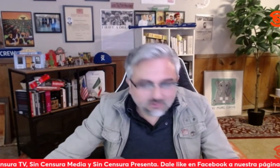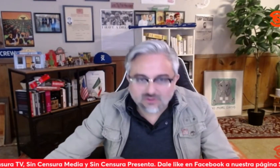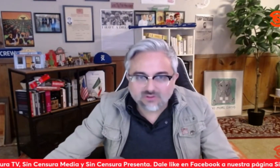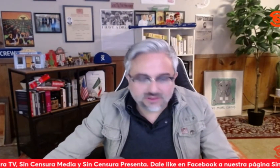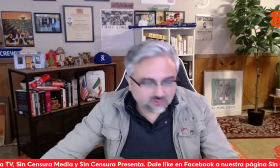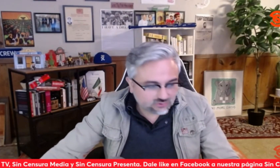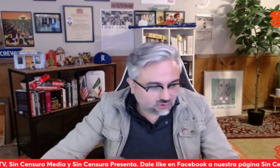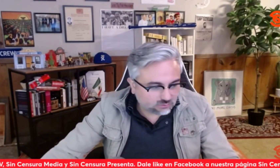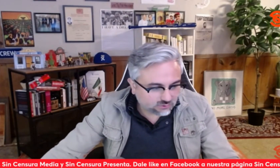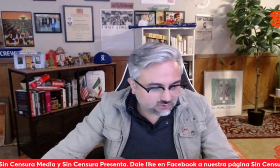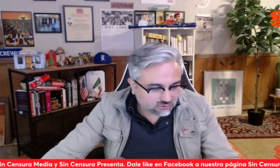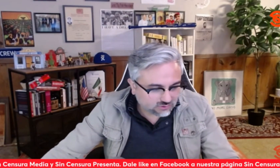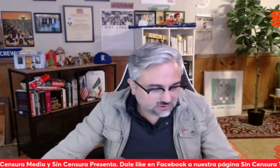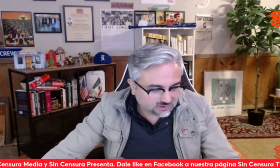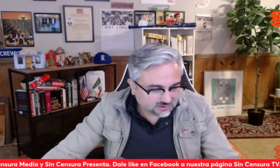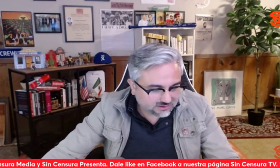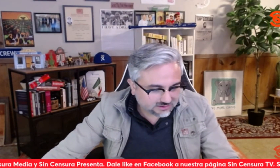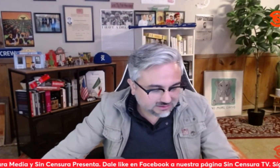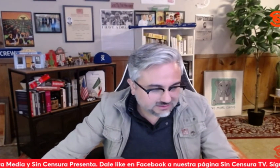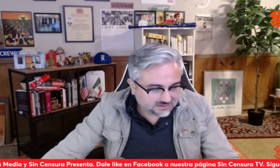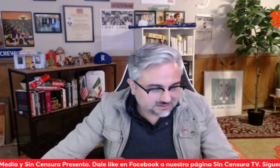El colmo de los colmos.